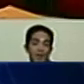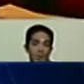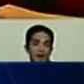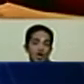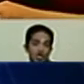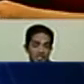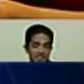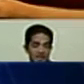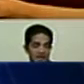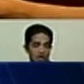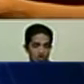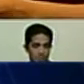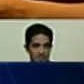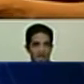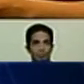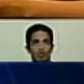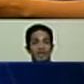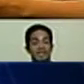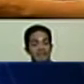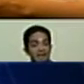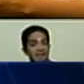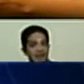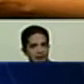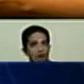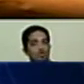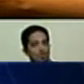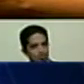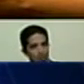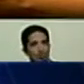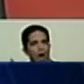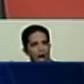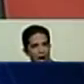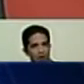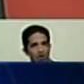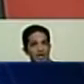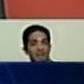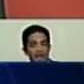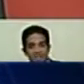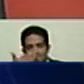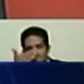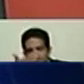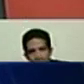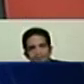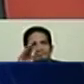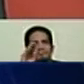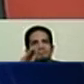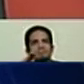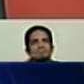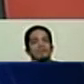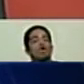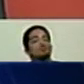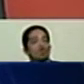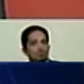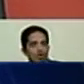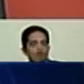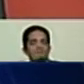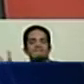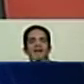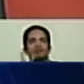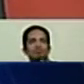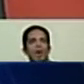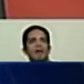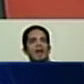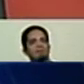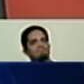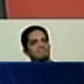10 de enero también seguiremos amaneciendo, y de aquí por los siglos por venir, donde sigamos siendo una Venezuela